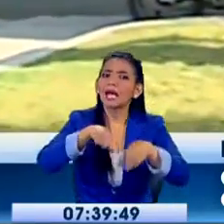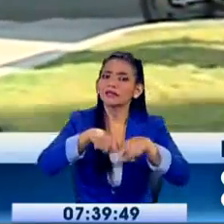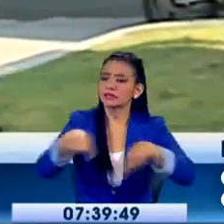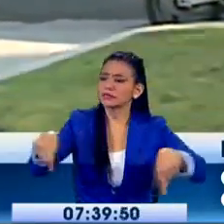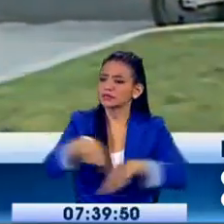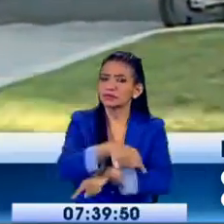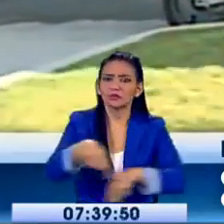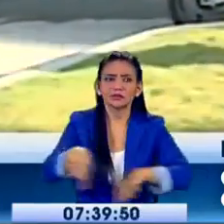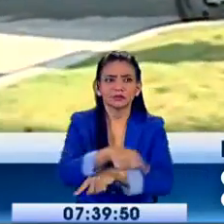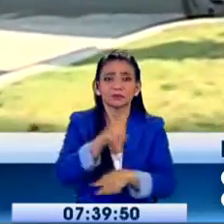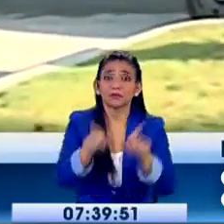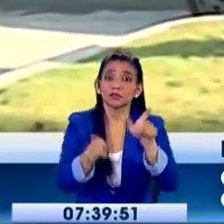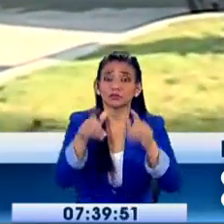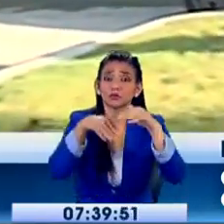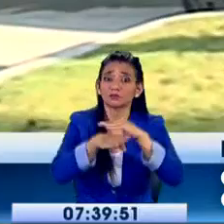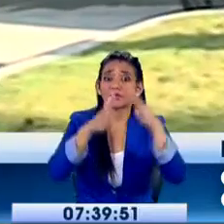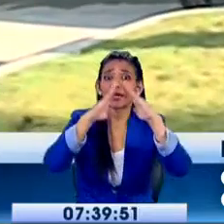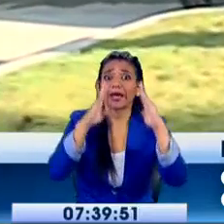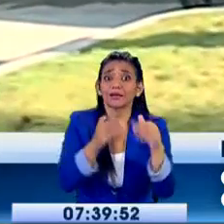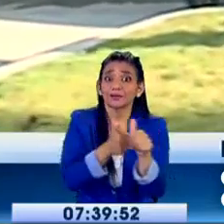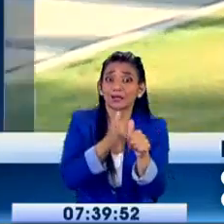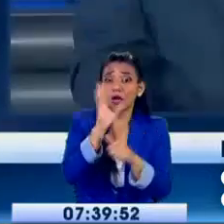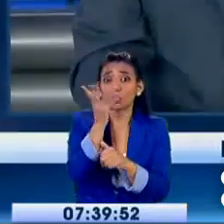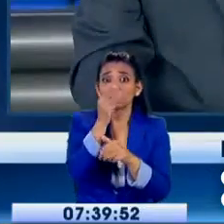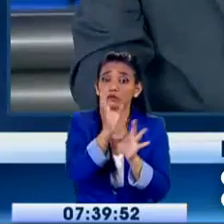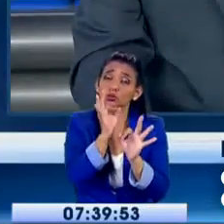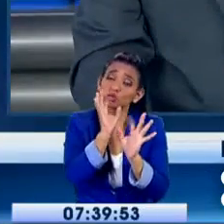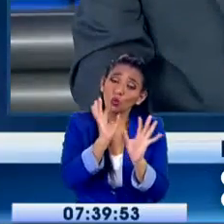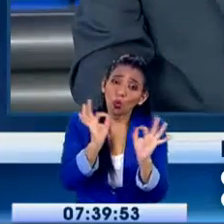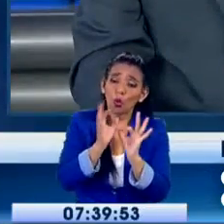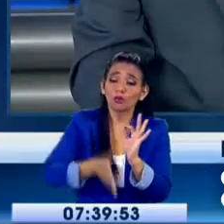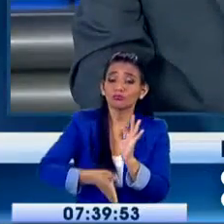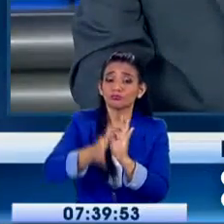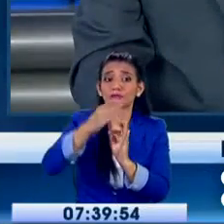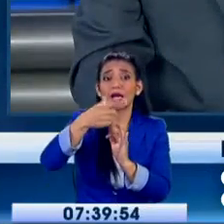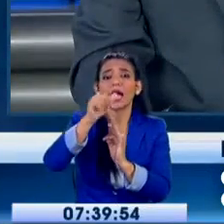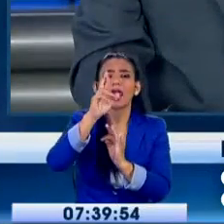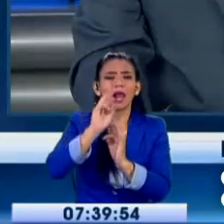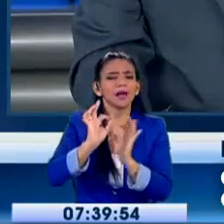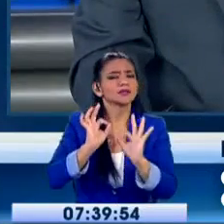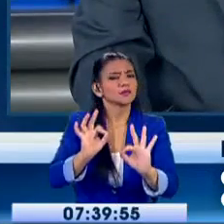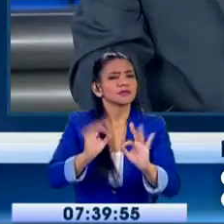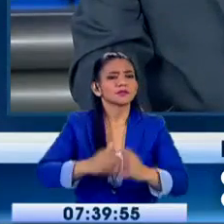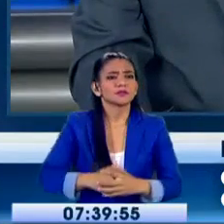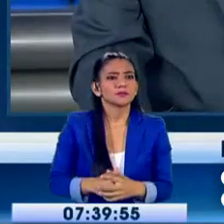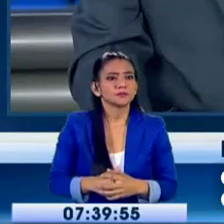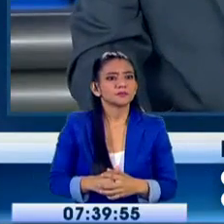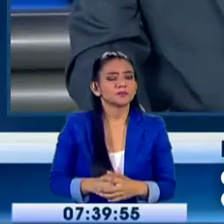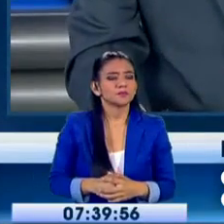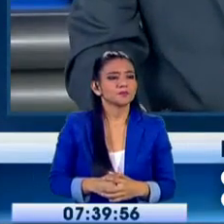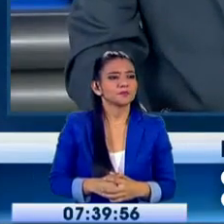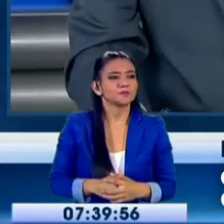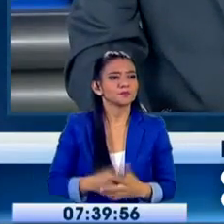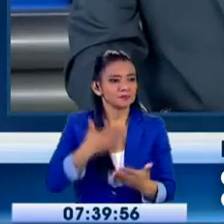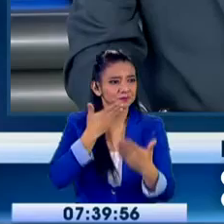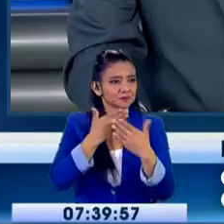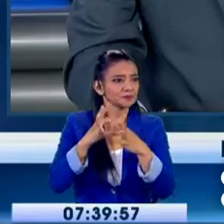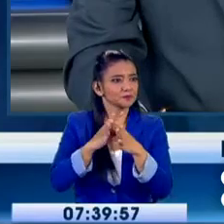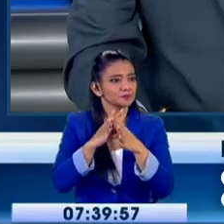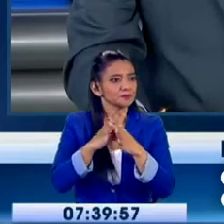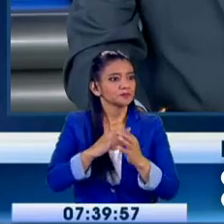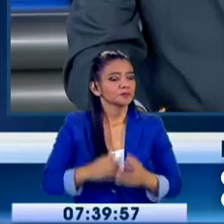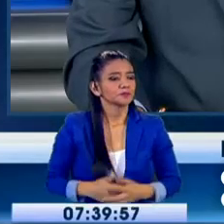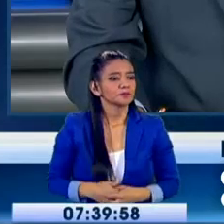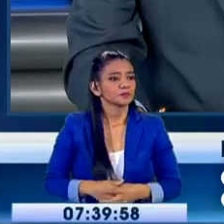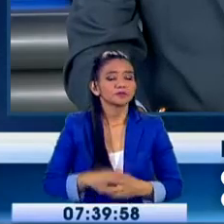las personas que viven aquí cerca a la UNASUR o en la avenida Manuel Córdoba Galarza. Con esa información regreso contigo. Gracias, Paola, por tu informe.